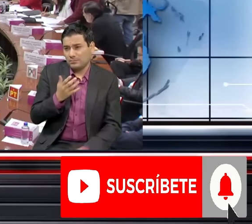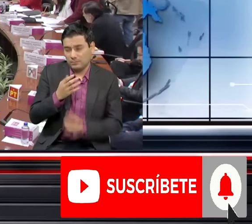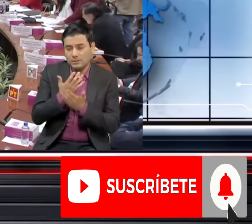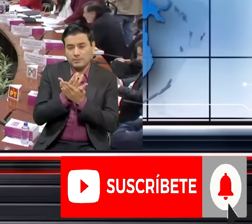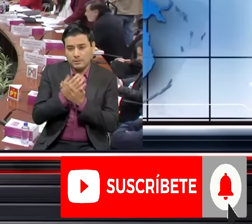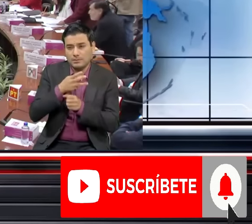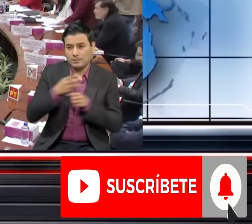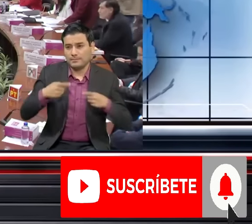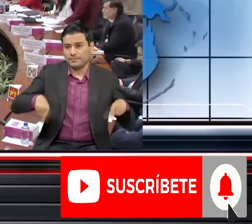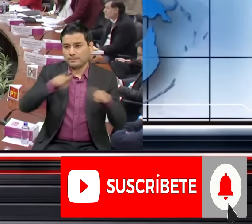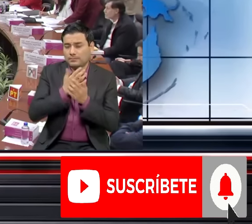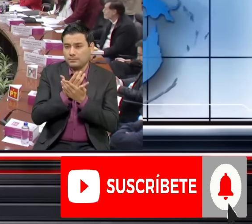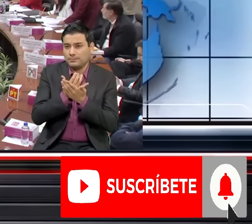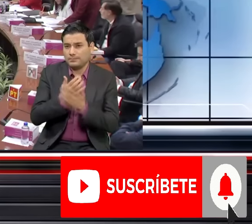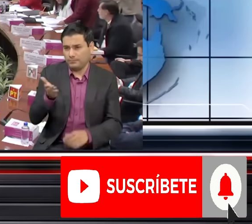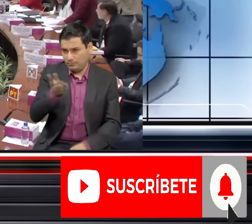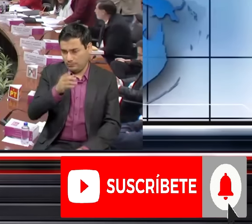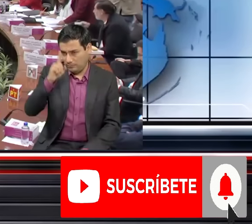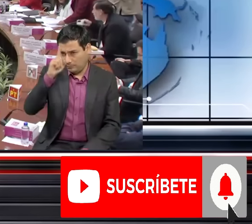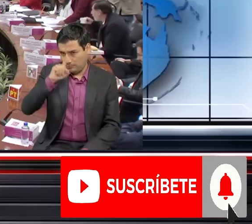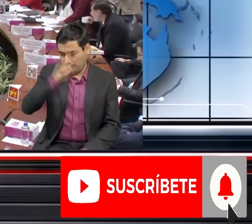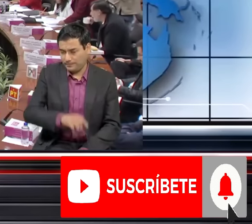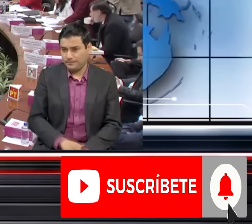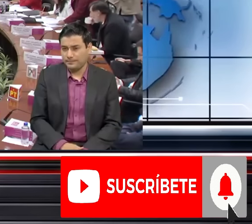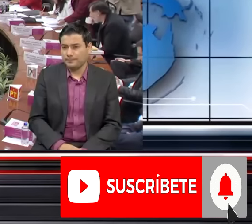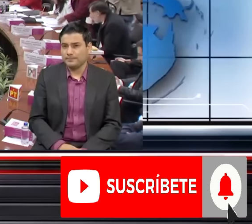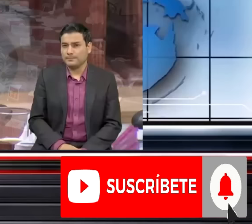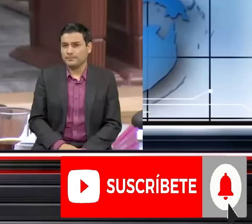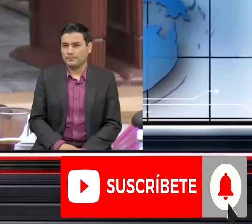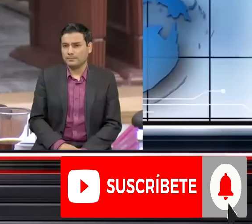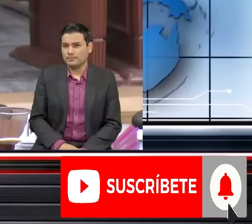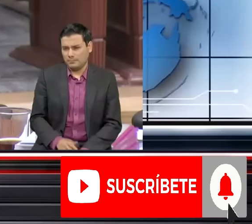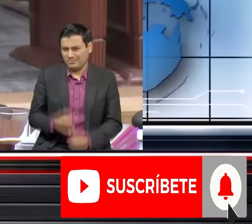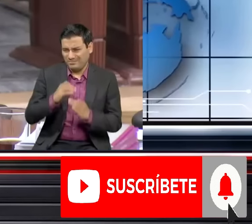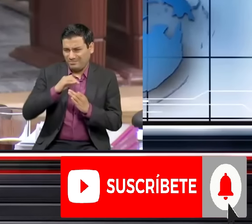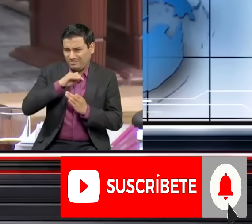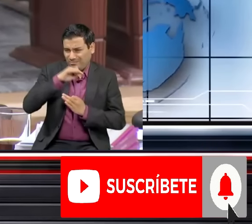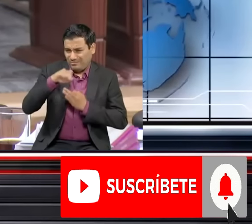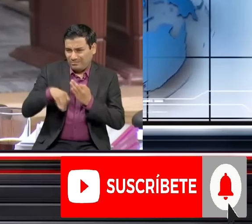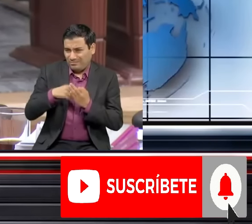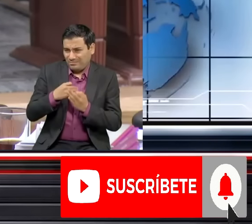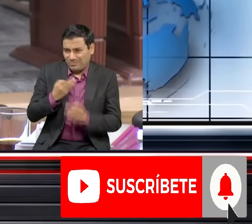tercera ronda. Adelante, consejero. Para todos fue evidente